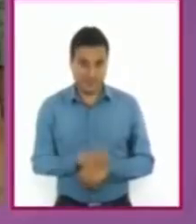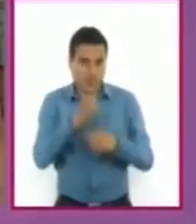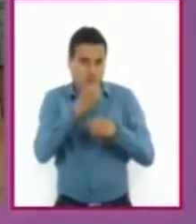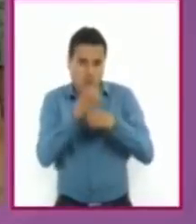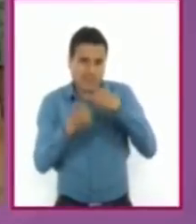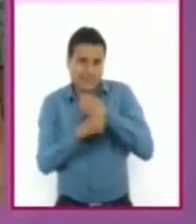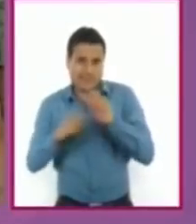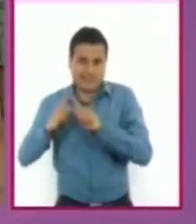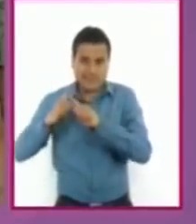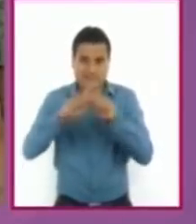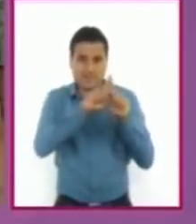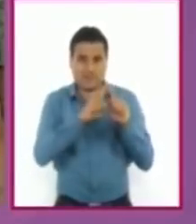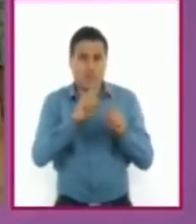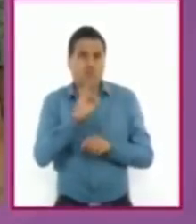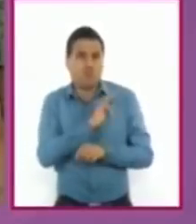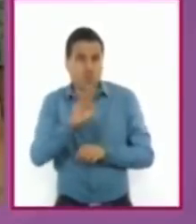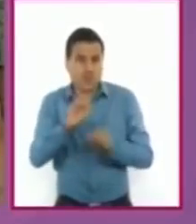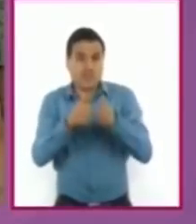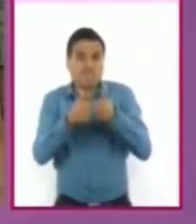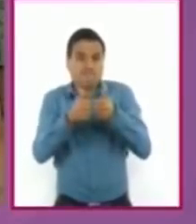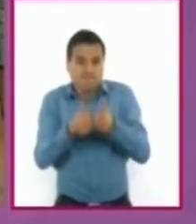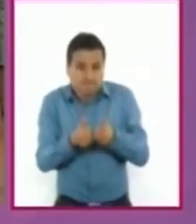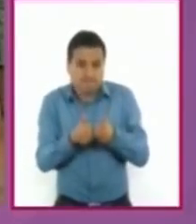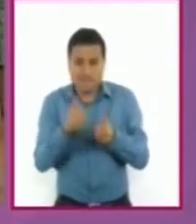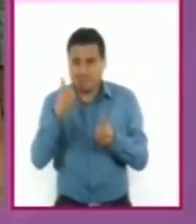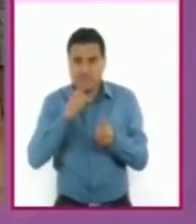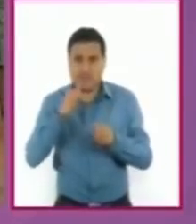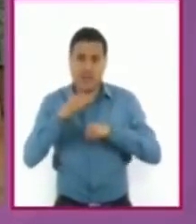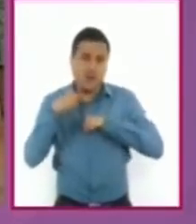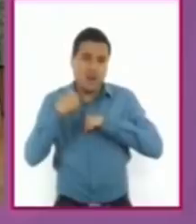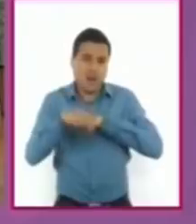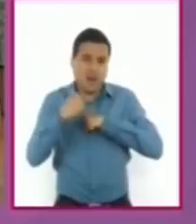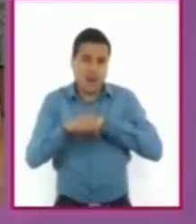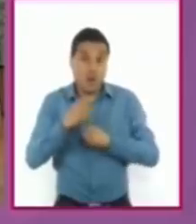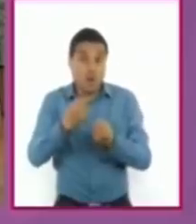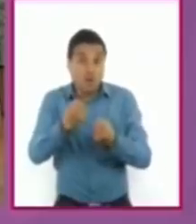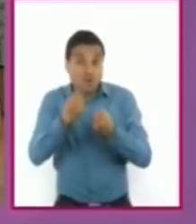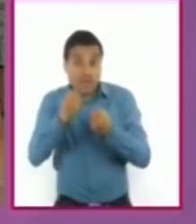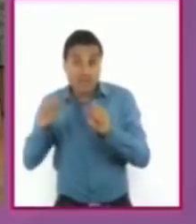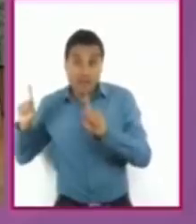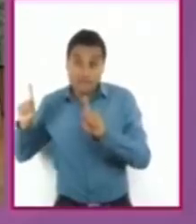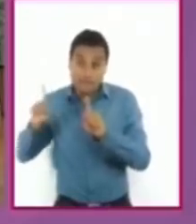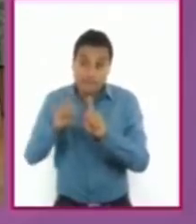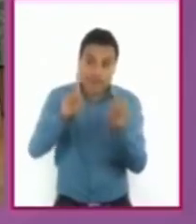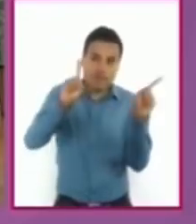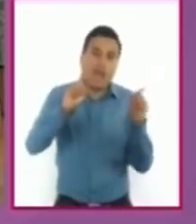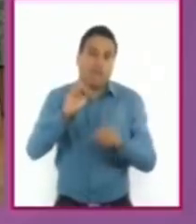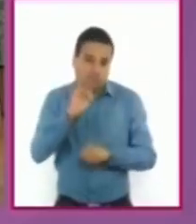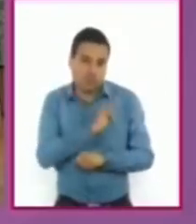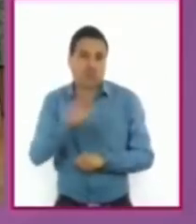cuerpos permanecen en reposo a menos que se les aplique alguna fuerza.